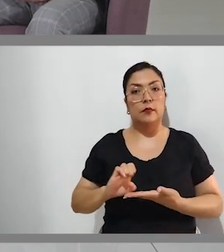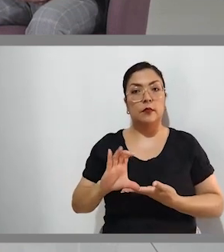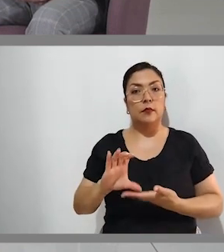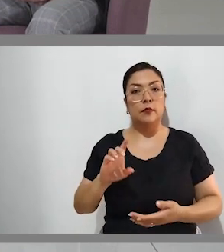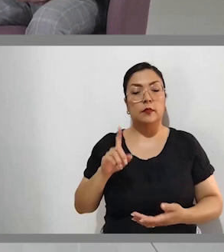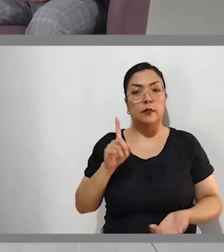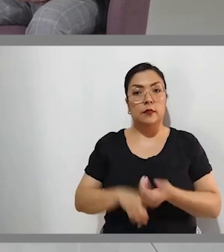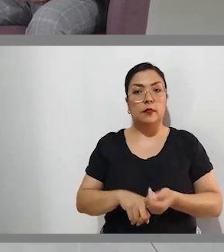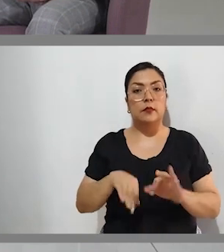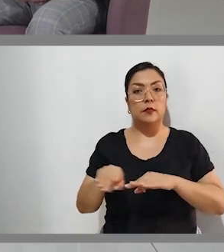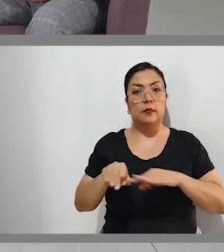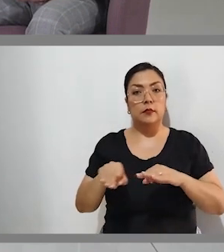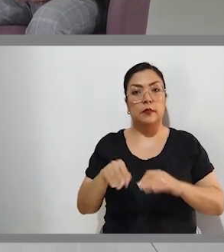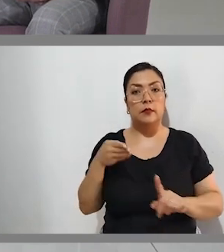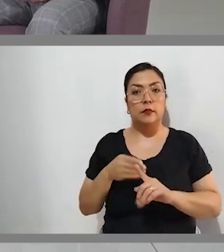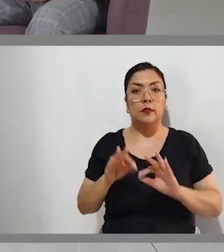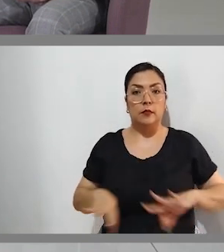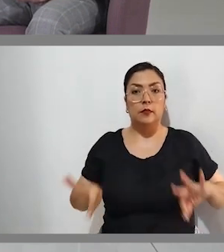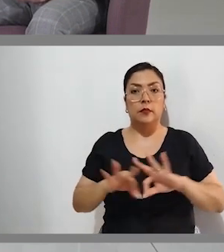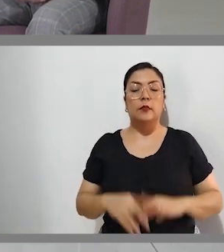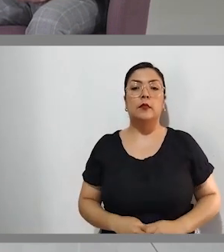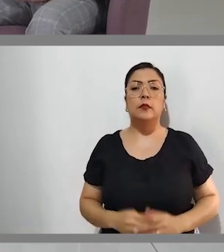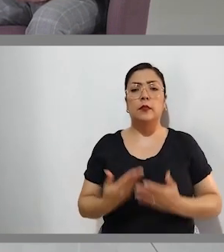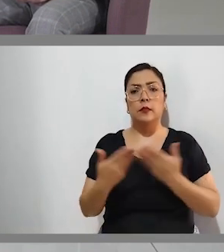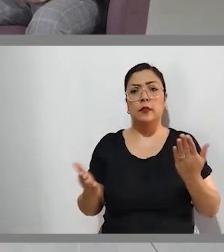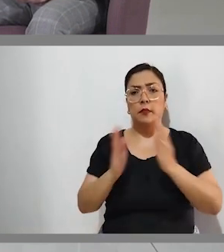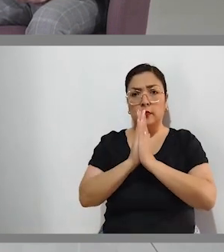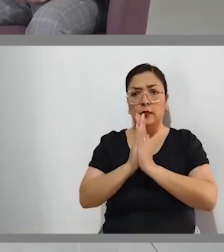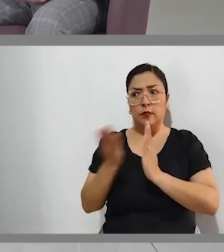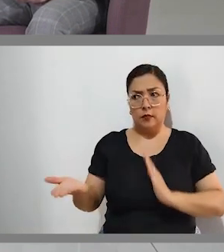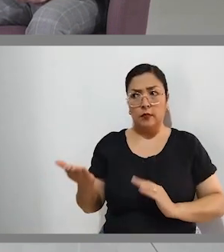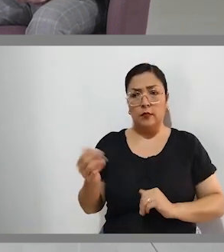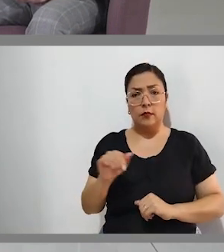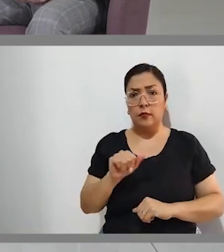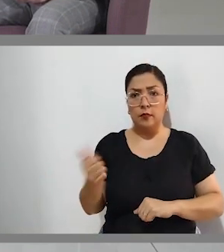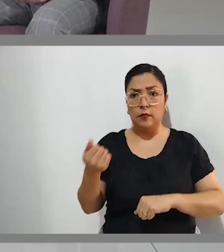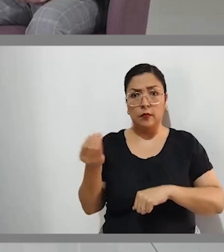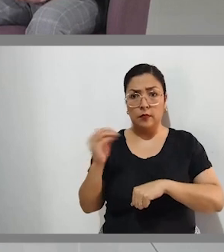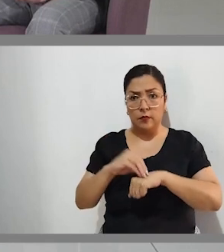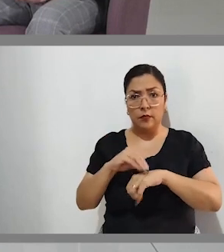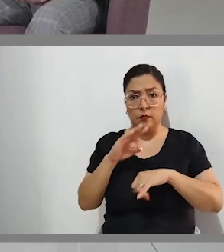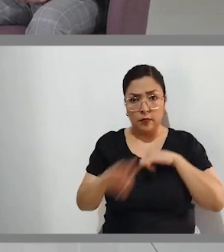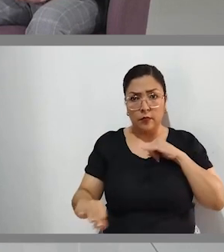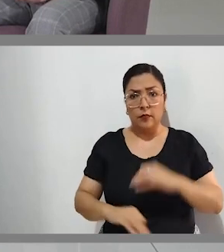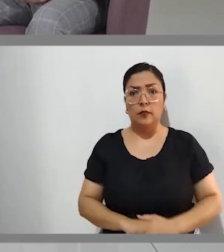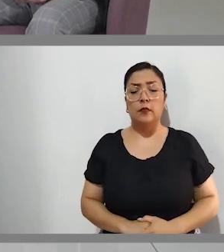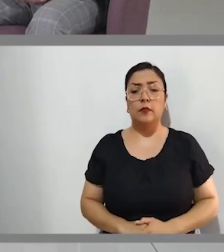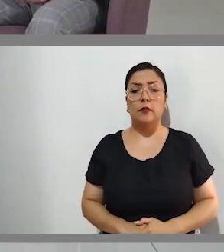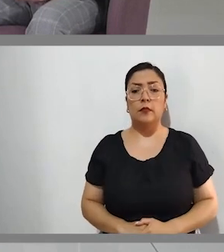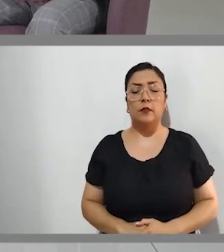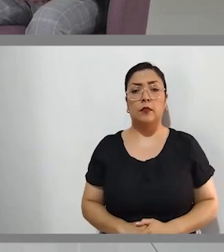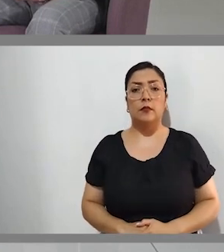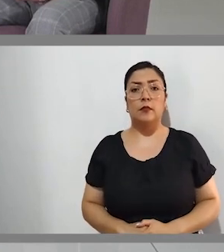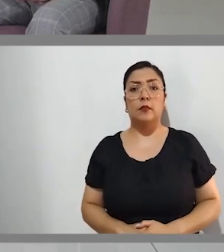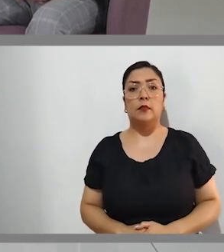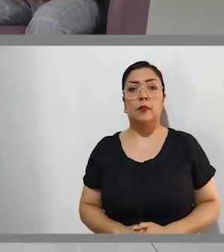del instituto. Y bueno, ya le pediría por favor a nuestro director ejecutivo algún mensaje final, algo por ahí que se nos haya quedado en